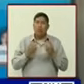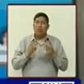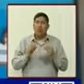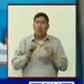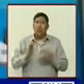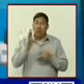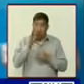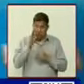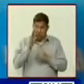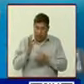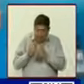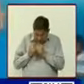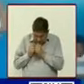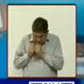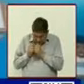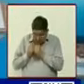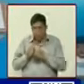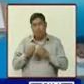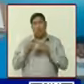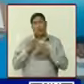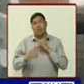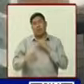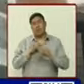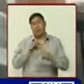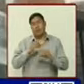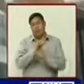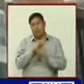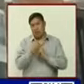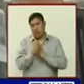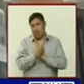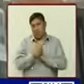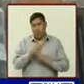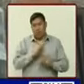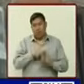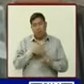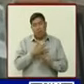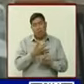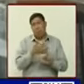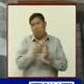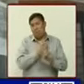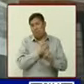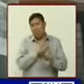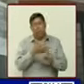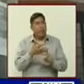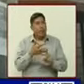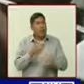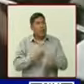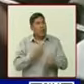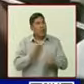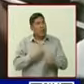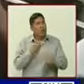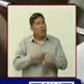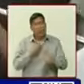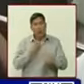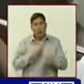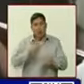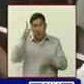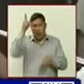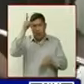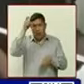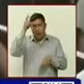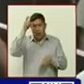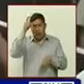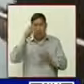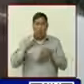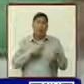su madre, con el objeto de mantener relaciones sexuales, según versiones de la víctima. En 6 ocasiones su padrastro había